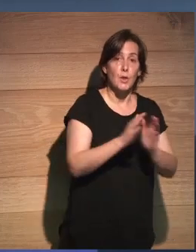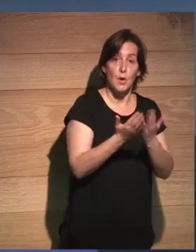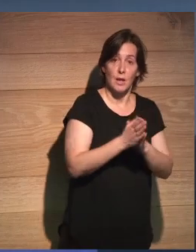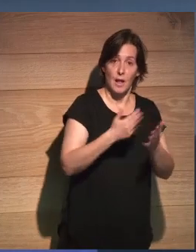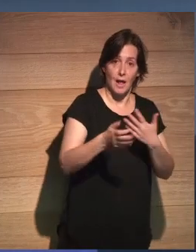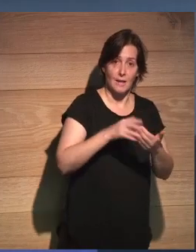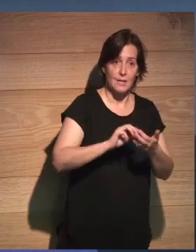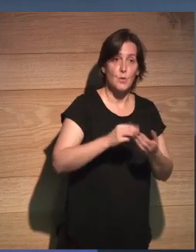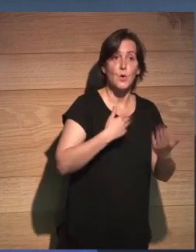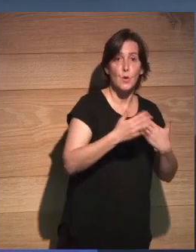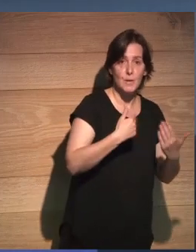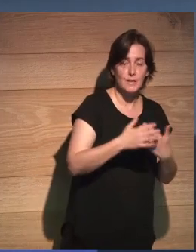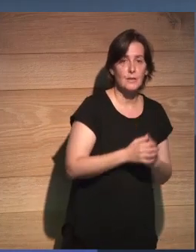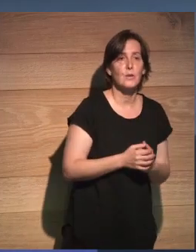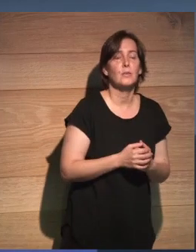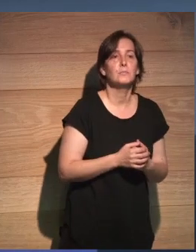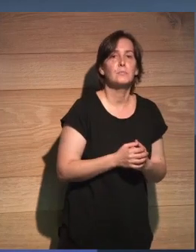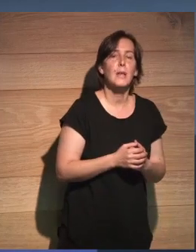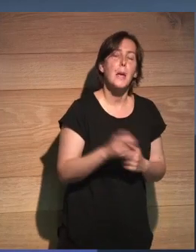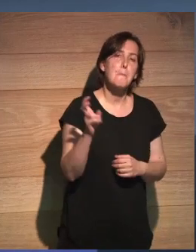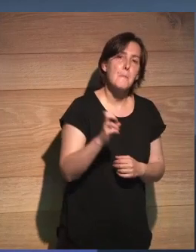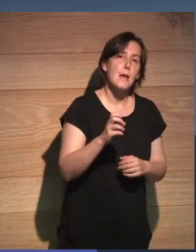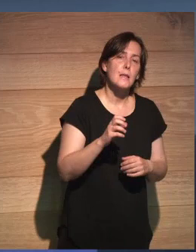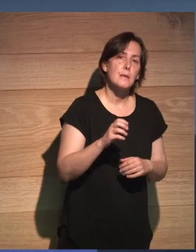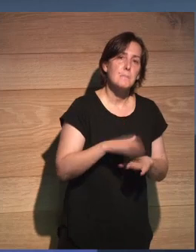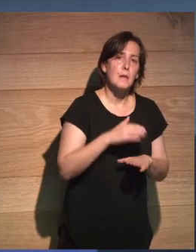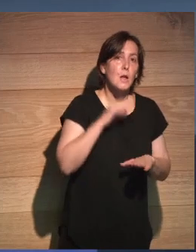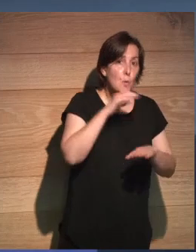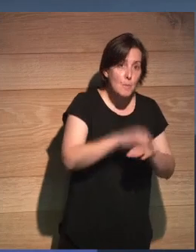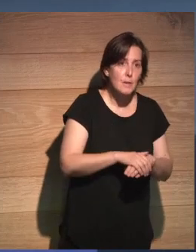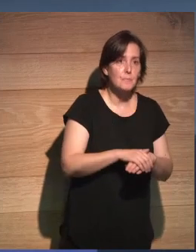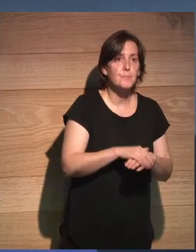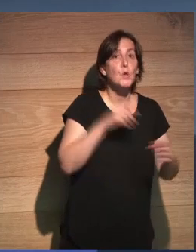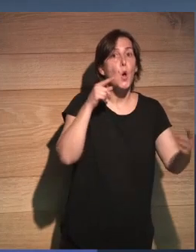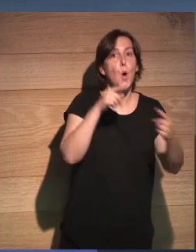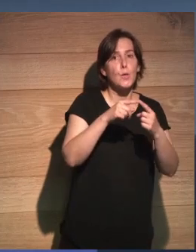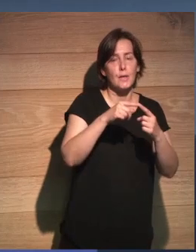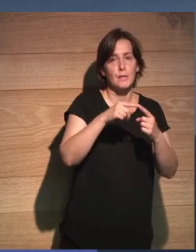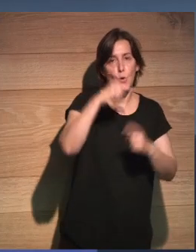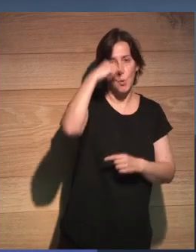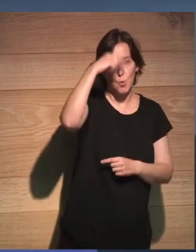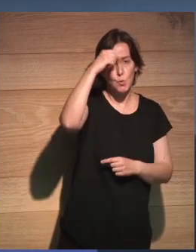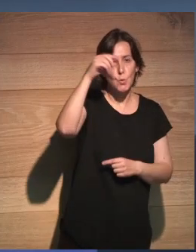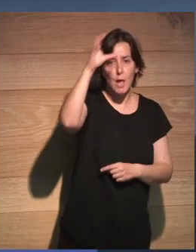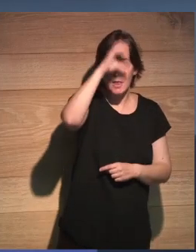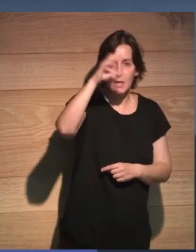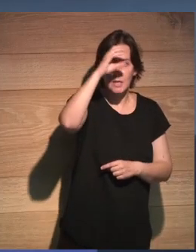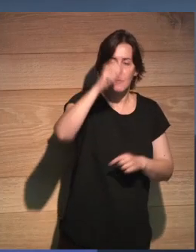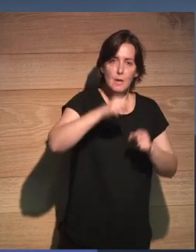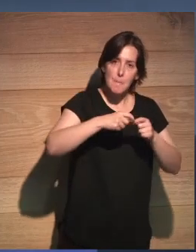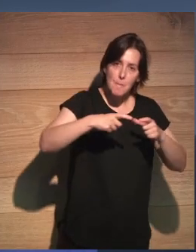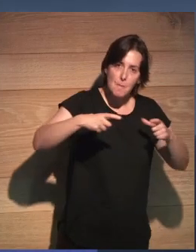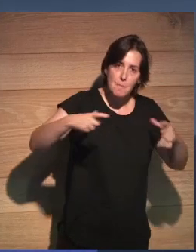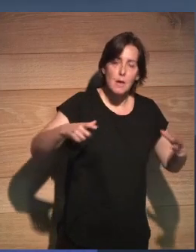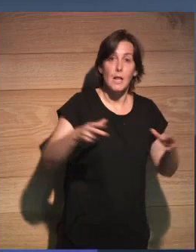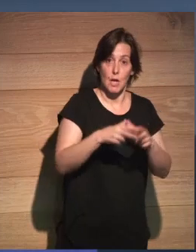de The Conversation permite cumplir el objetivo de ampliar la cultura científica de nuestra